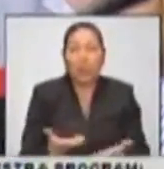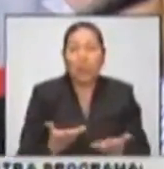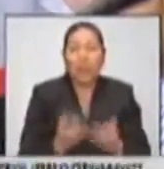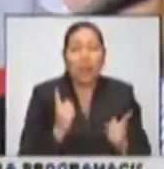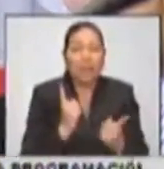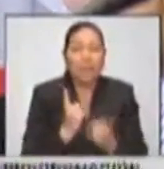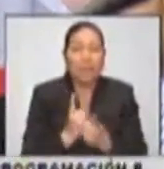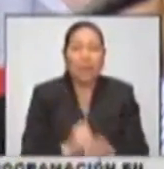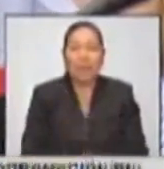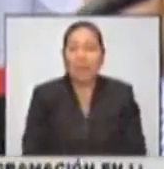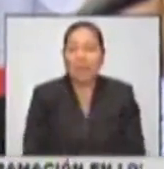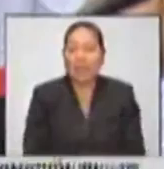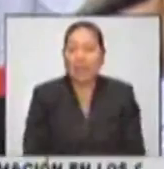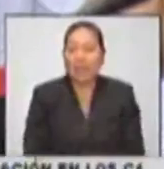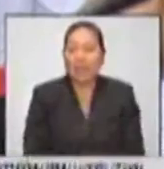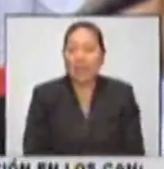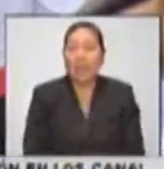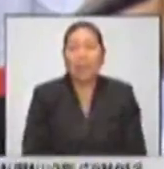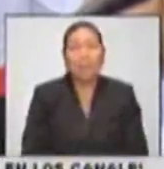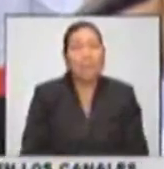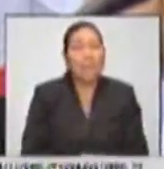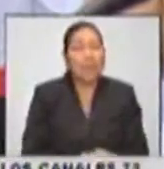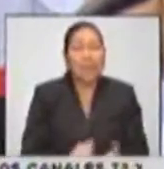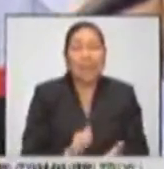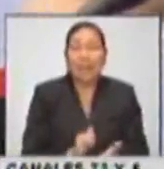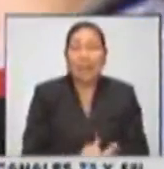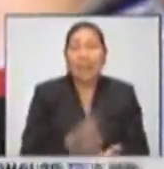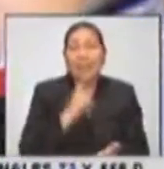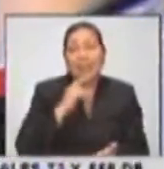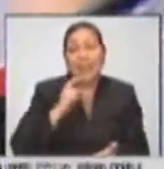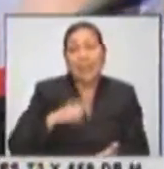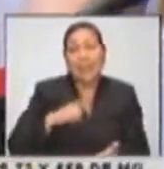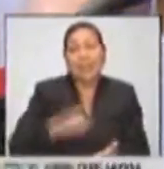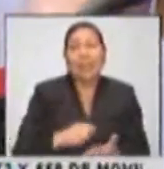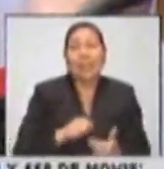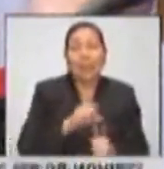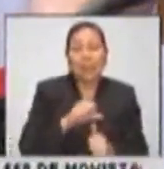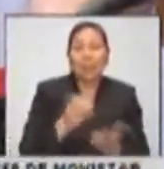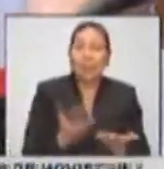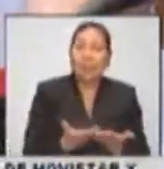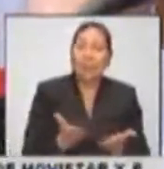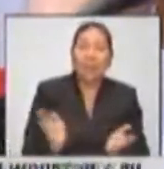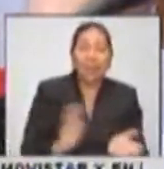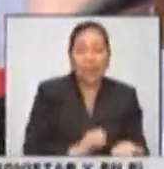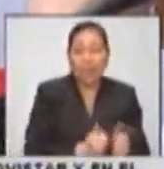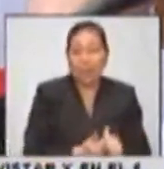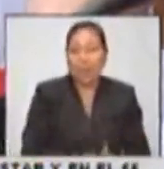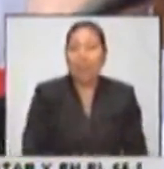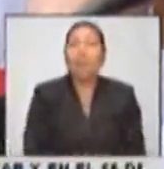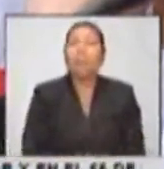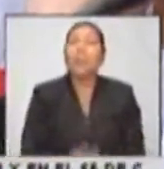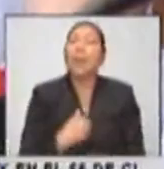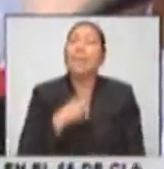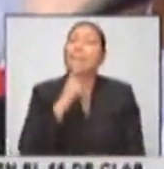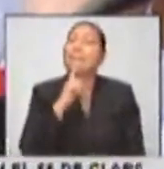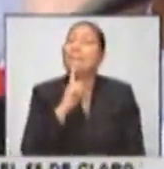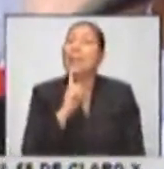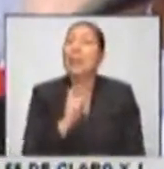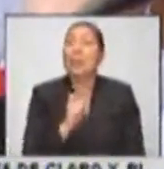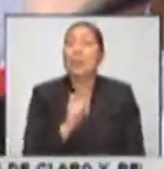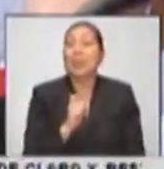frente a una situación prácticamente que es necesario pues dar vuelta a esa página, por supuesto. Va mi pregunta en ese